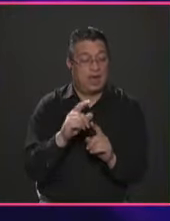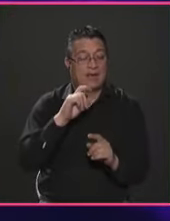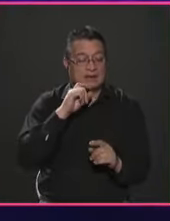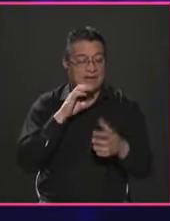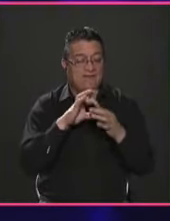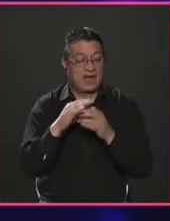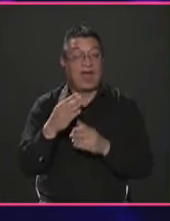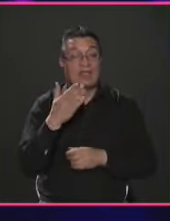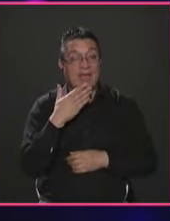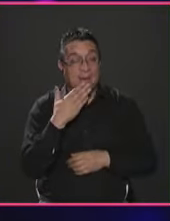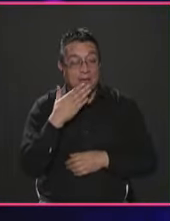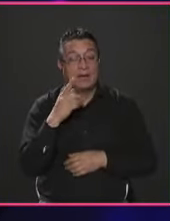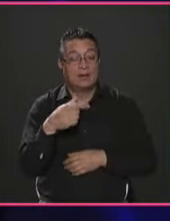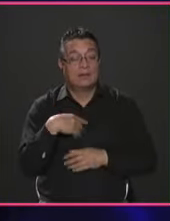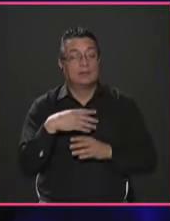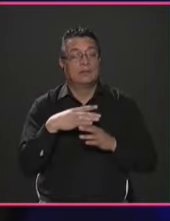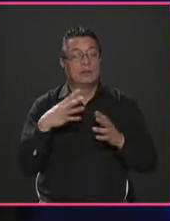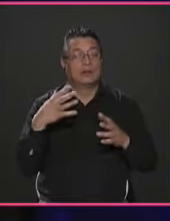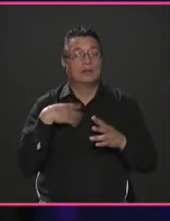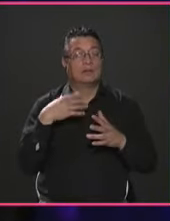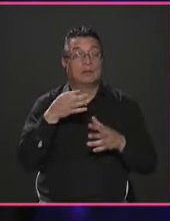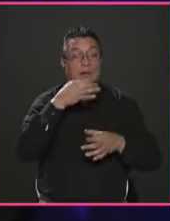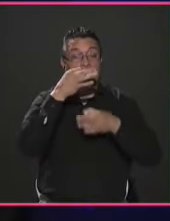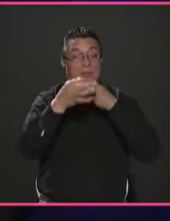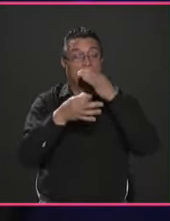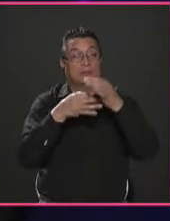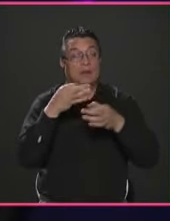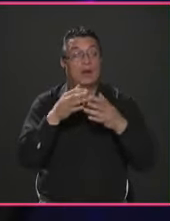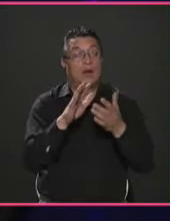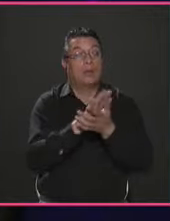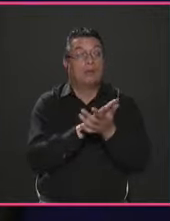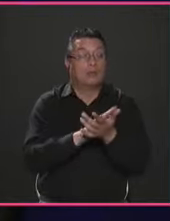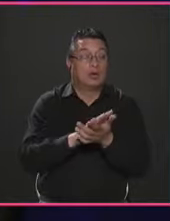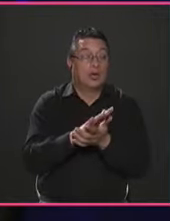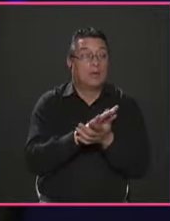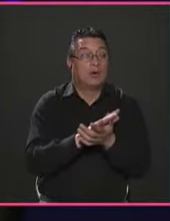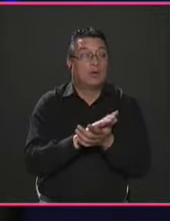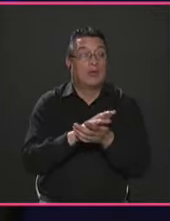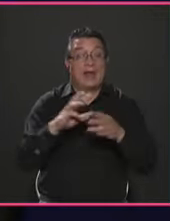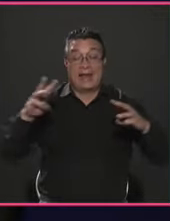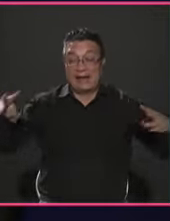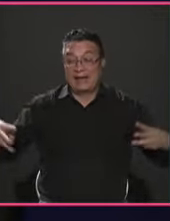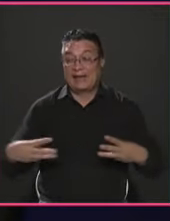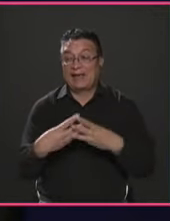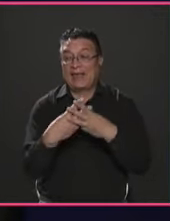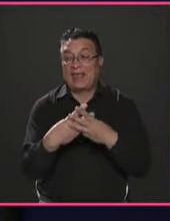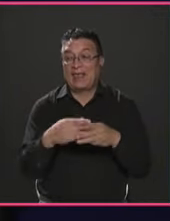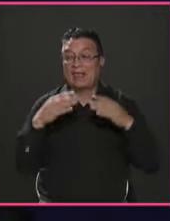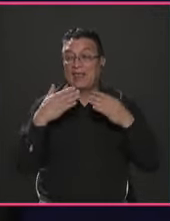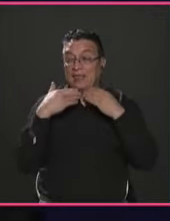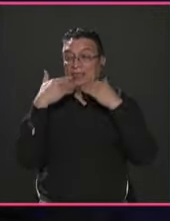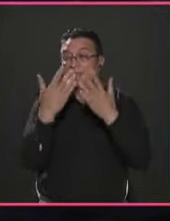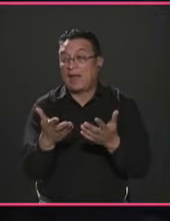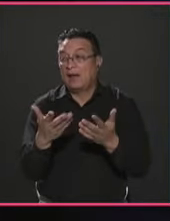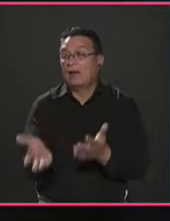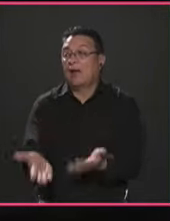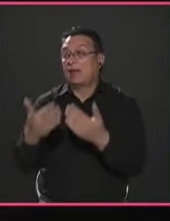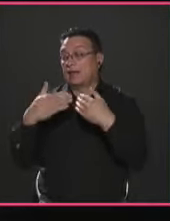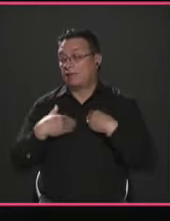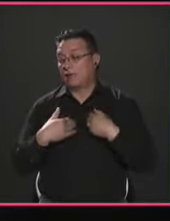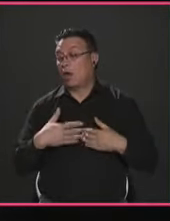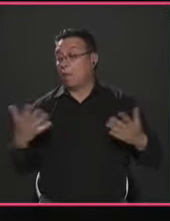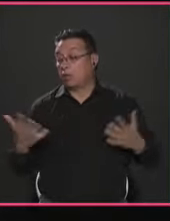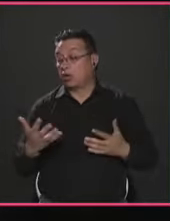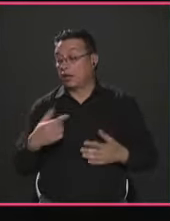también de lo que alister m describió como redes deben dar y recibir Por